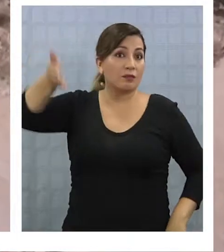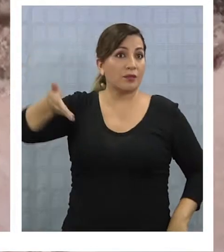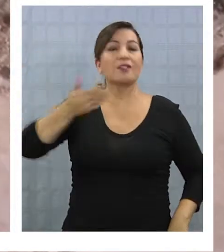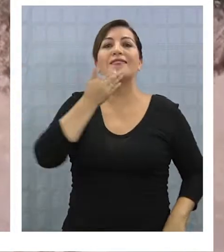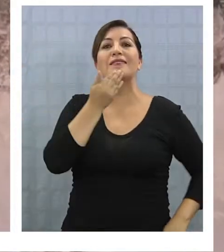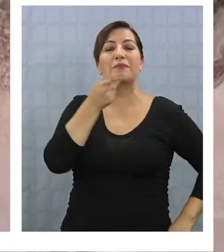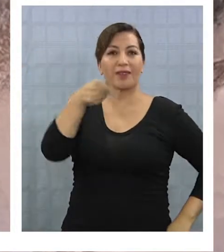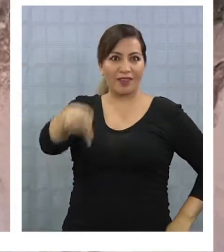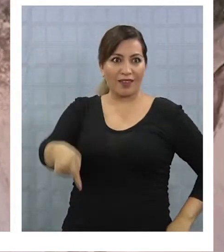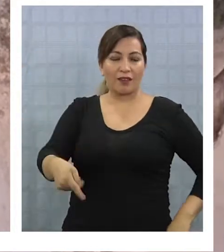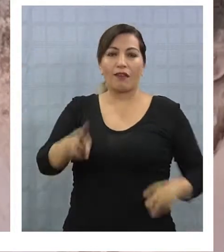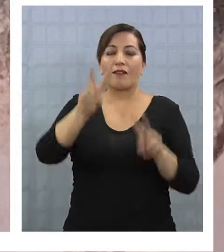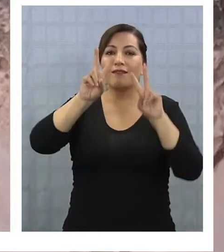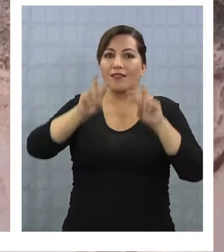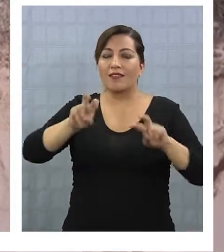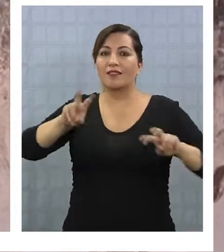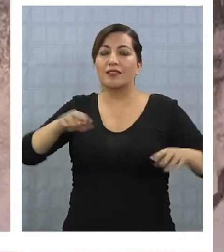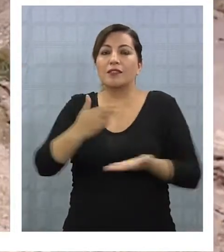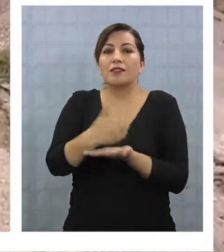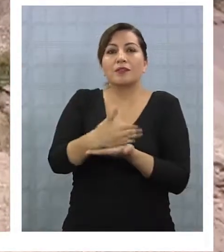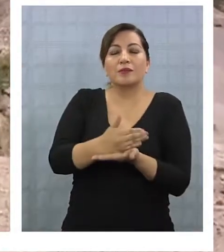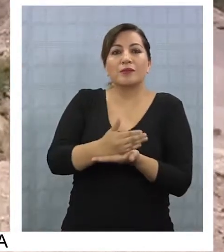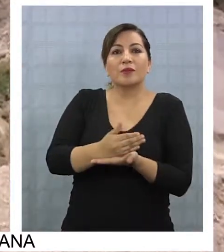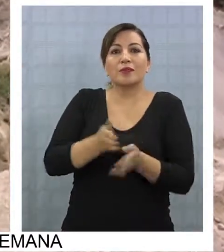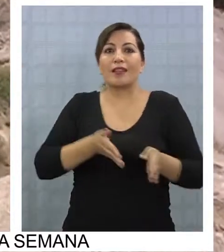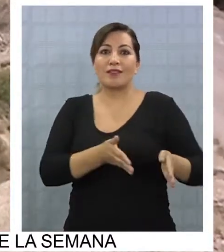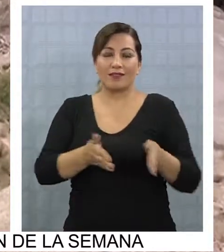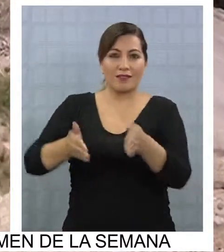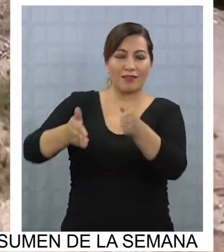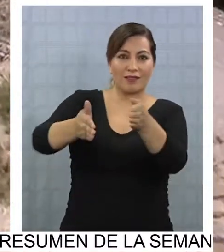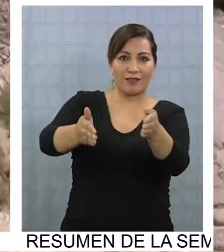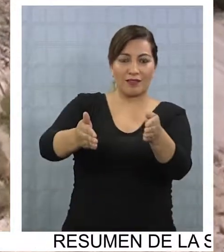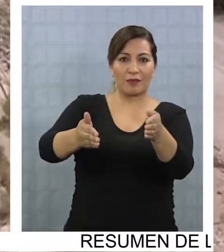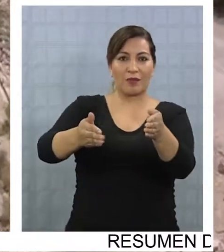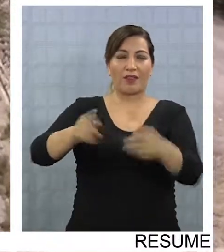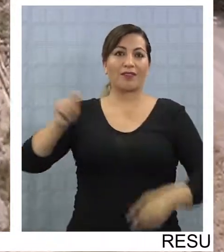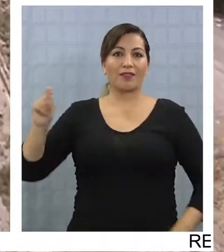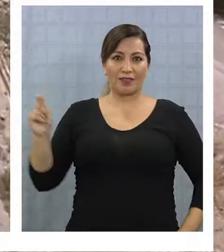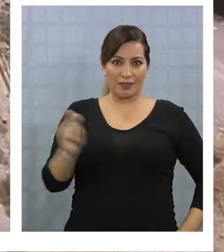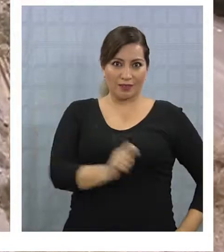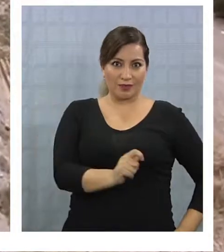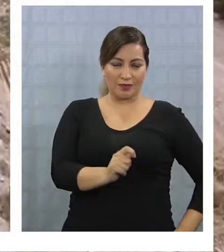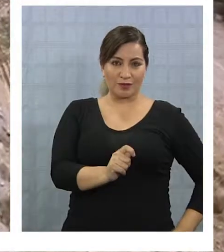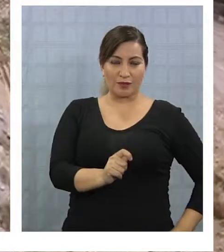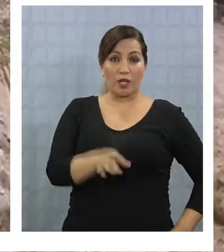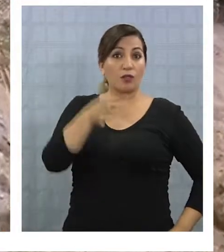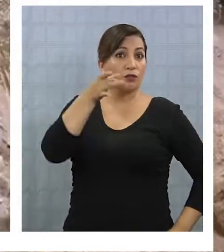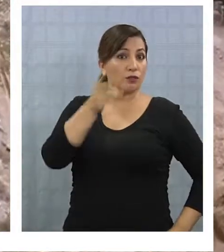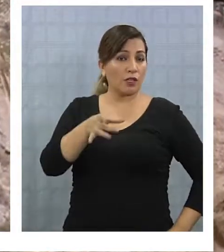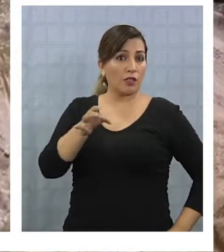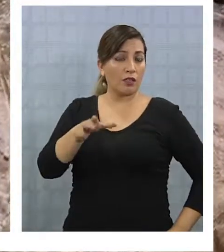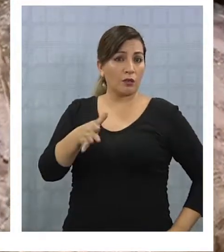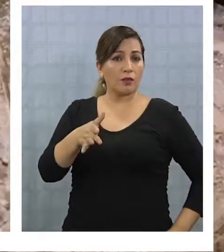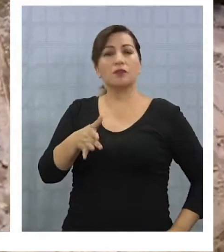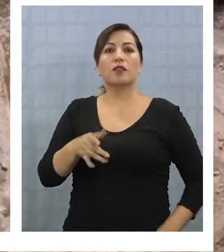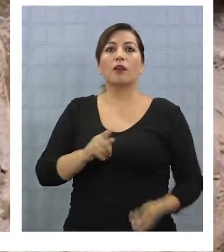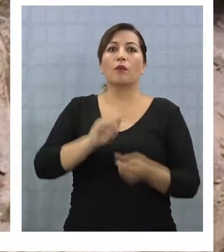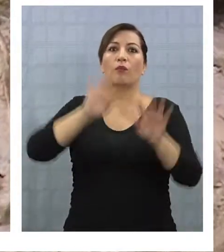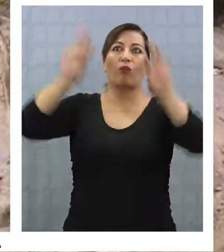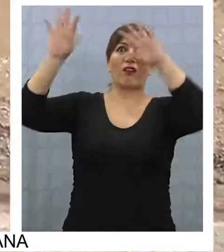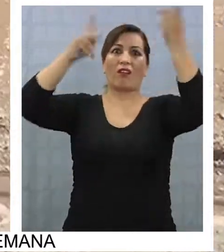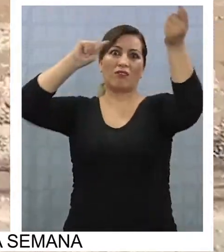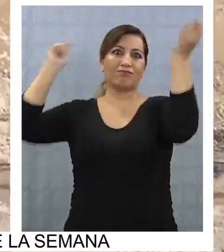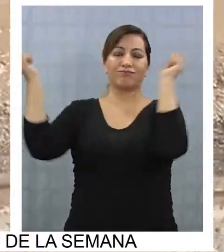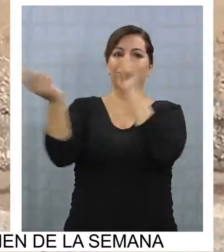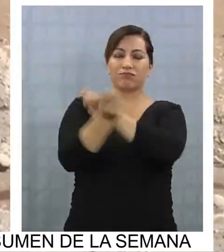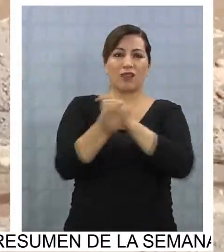no estaría de más revisar la planificación de caminos y carreteras internas de Tarapacá, no solo porque los